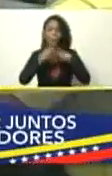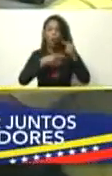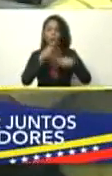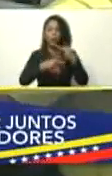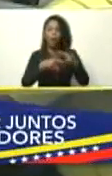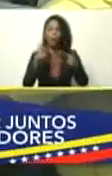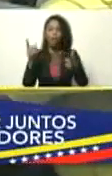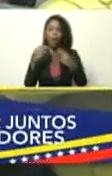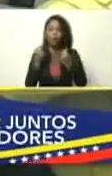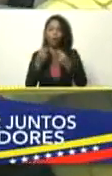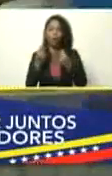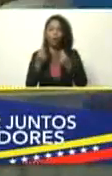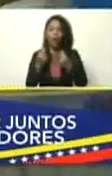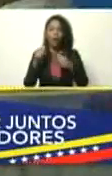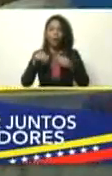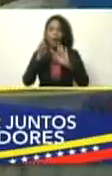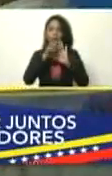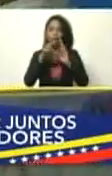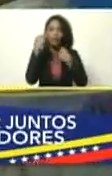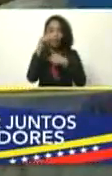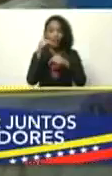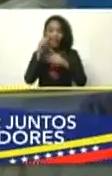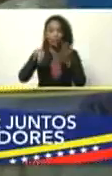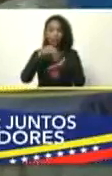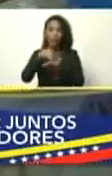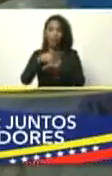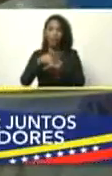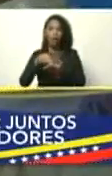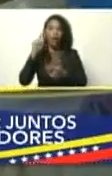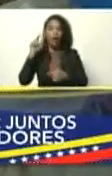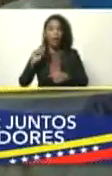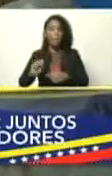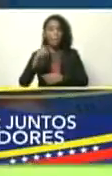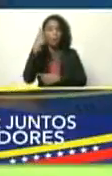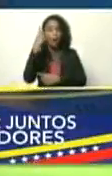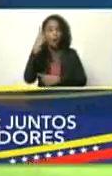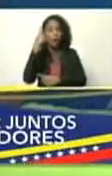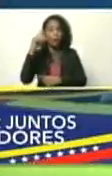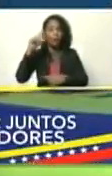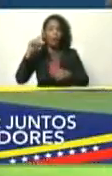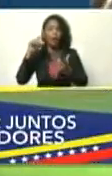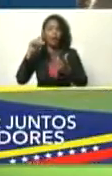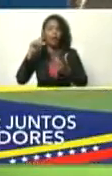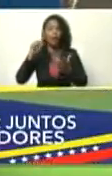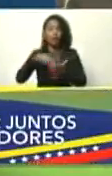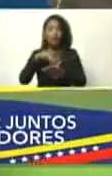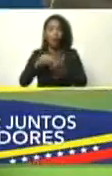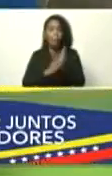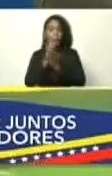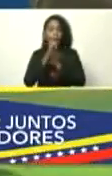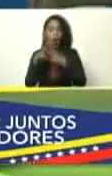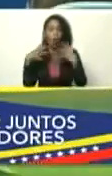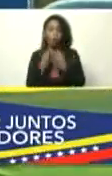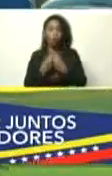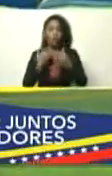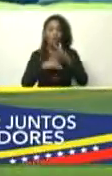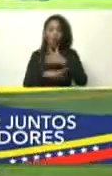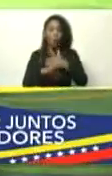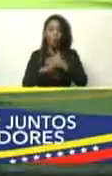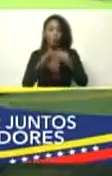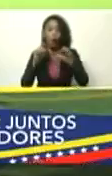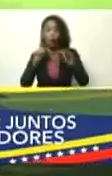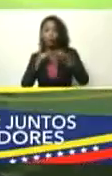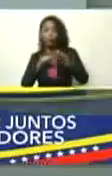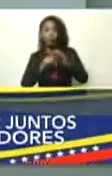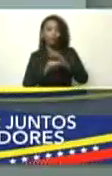de económica a nivel nacional, podemos hoy contar con la primera sede a nivel nacional de Emprender Juntos. Pero bueno, vamos a entrar ya a